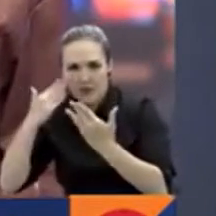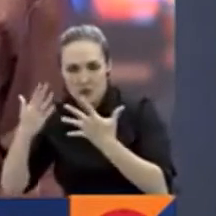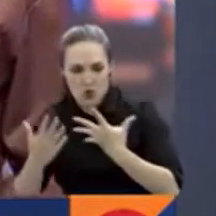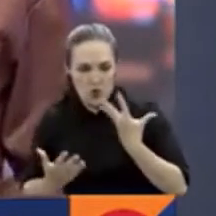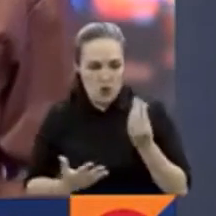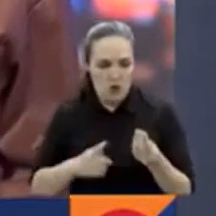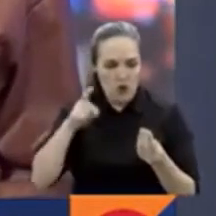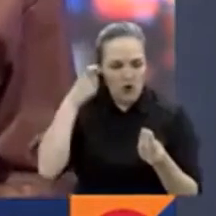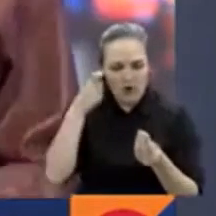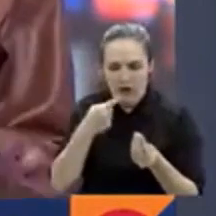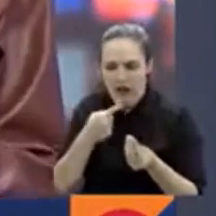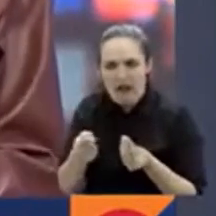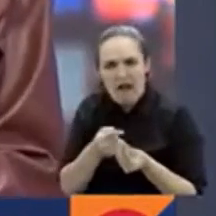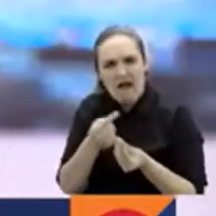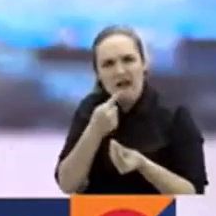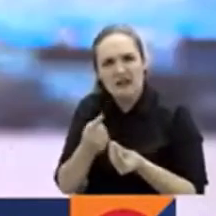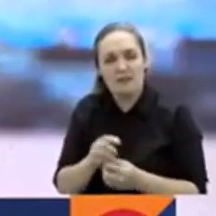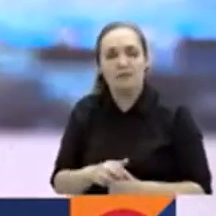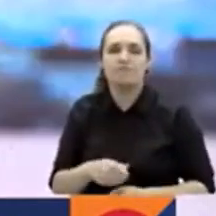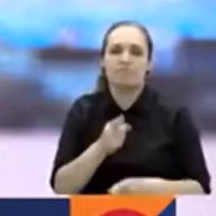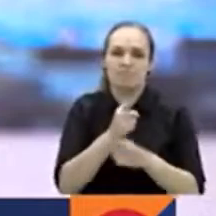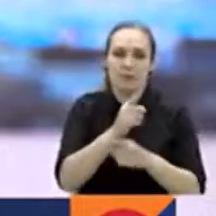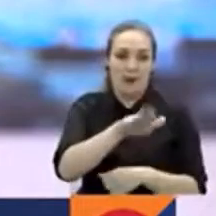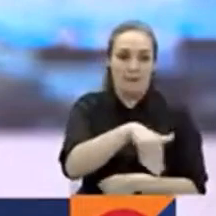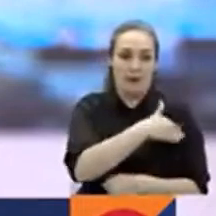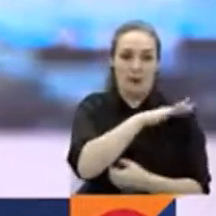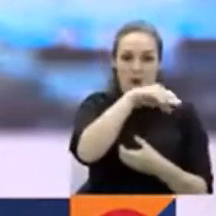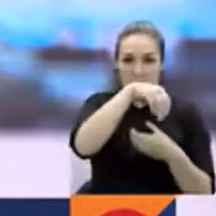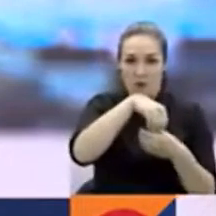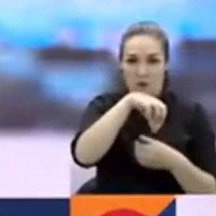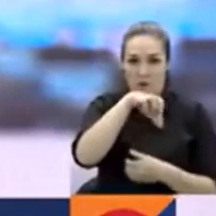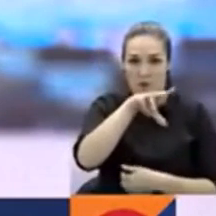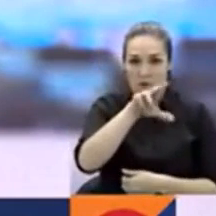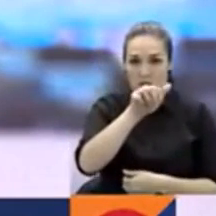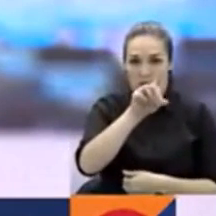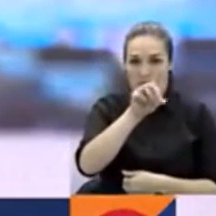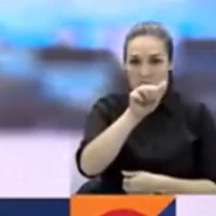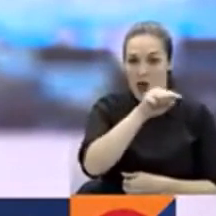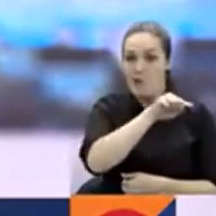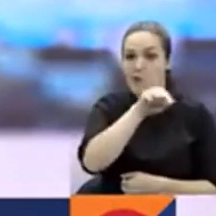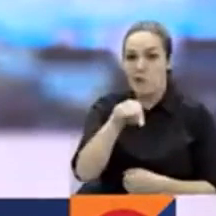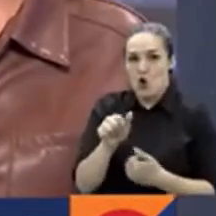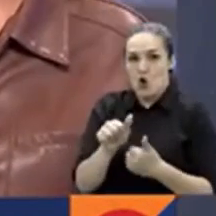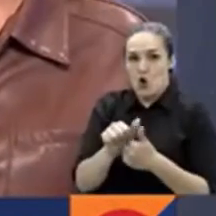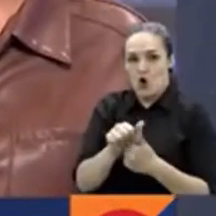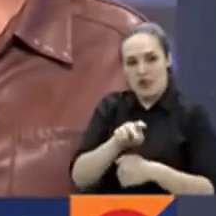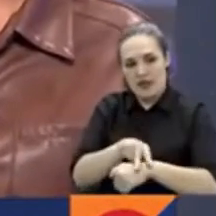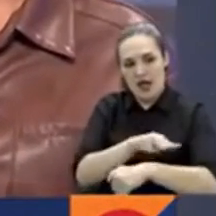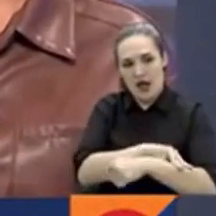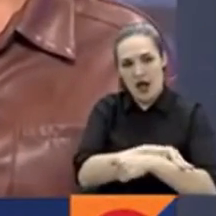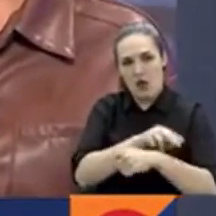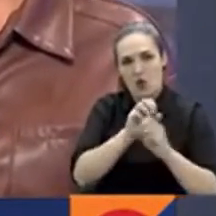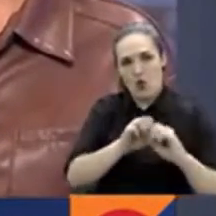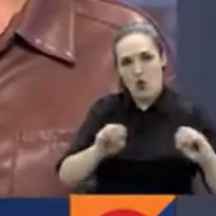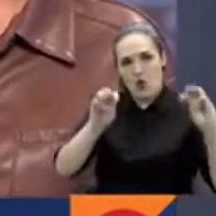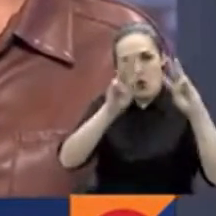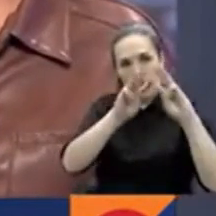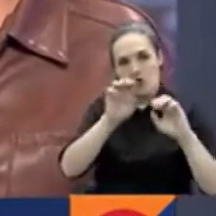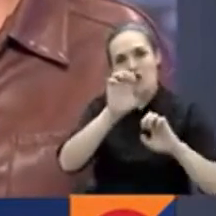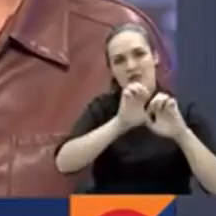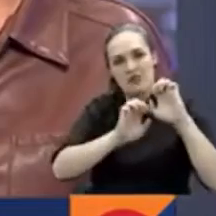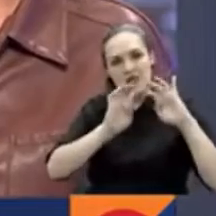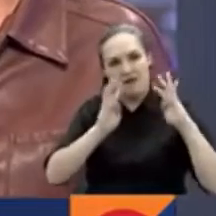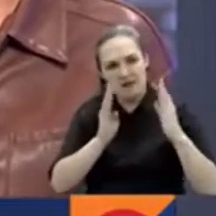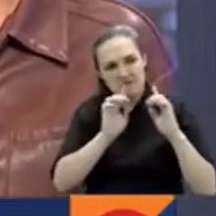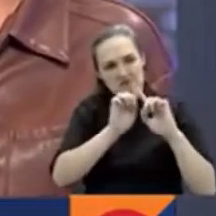Así es, Damaris y televidentes. El ministro del Interior, Alfonso Prada, continúa en la zona acompañado de delegados de las Naciones Unidas, Defensoría del